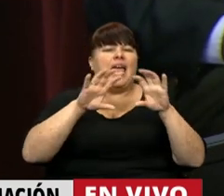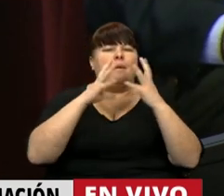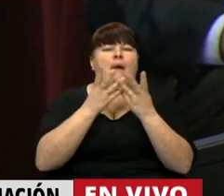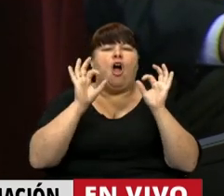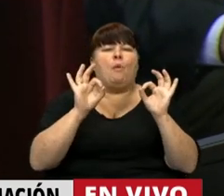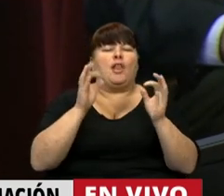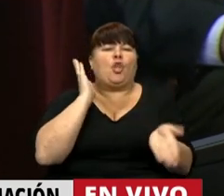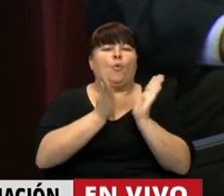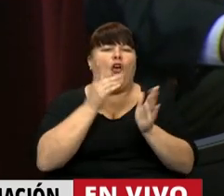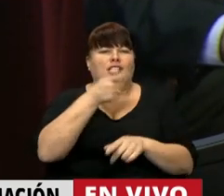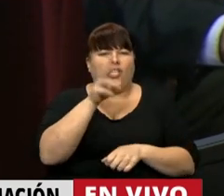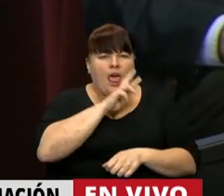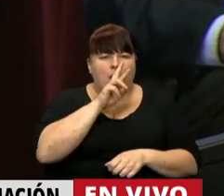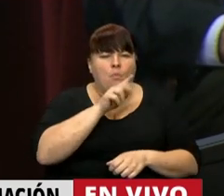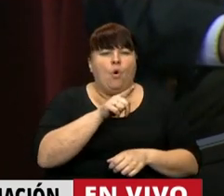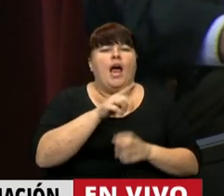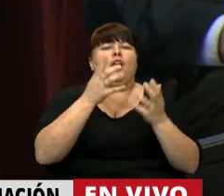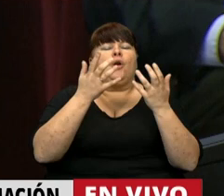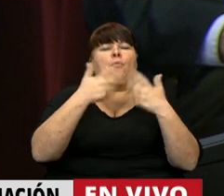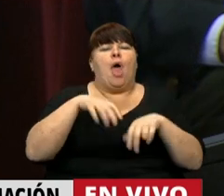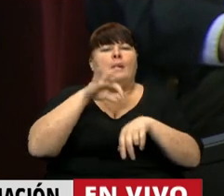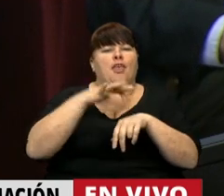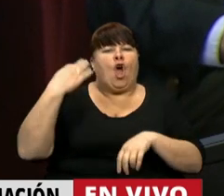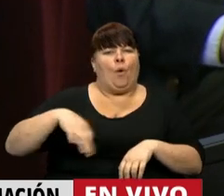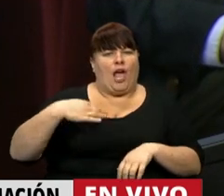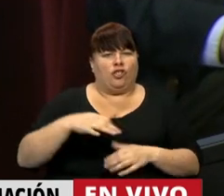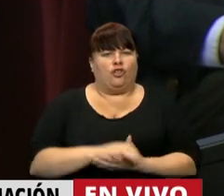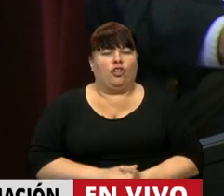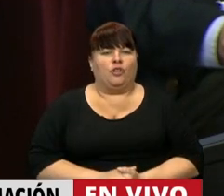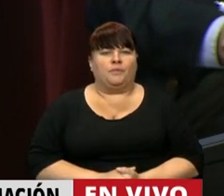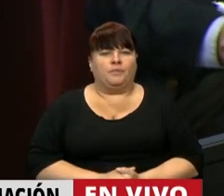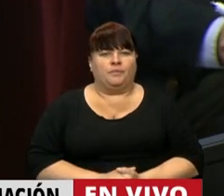integral de violencia de género al programa médico obligatorio.